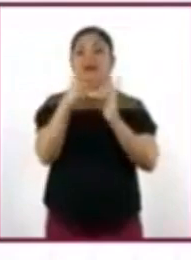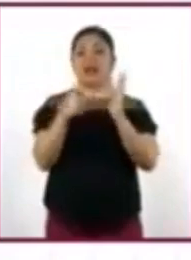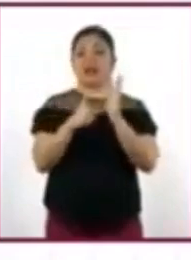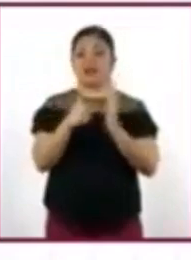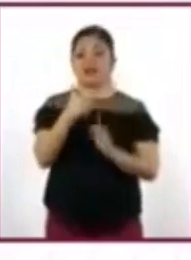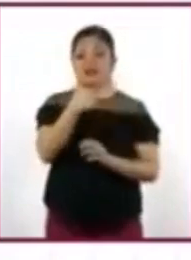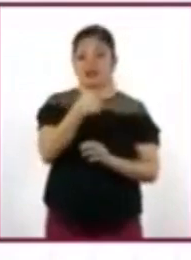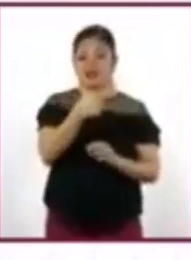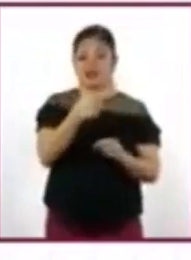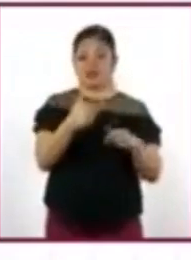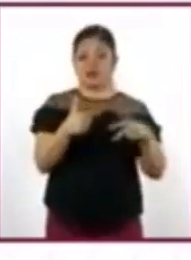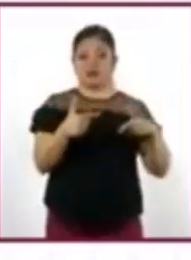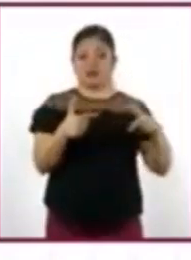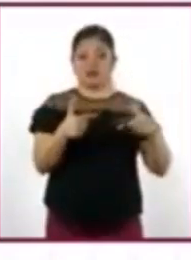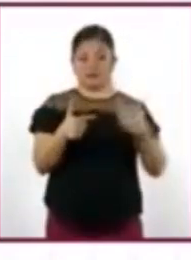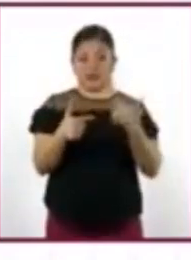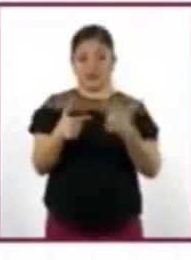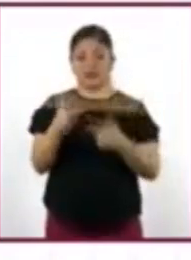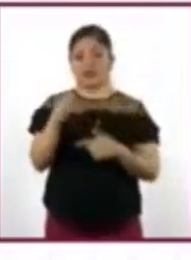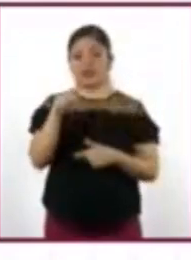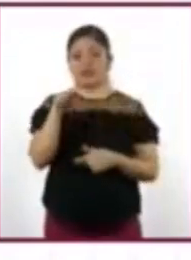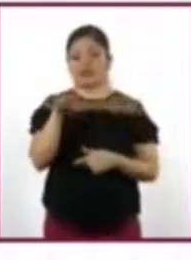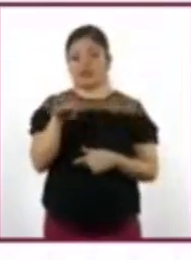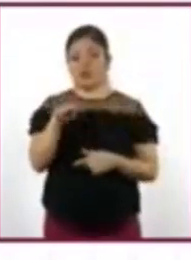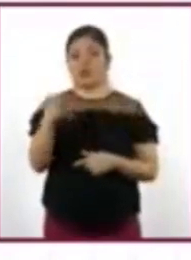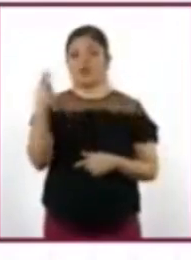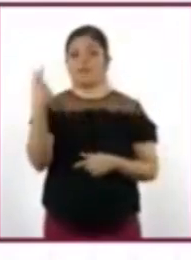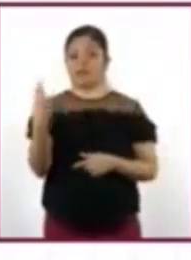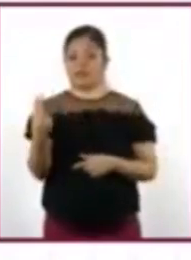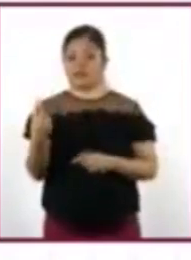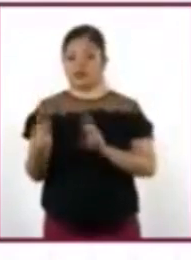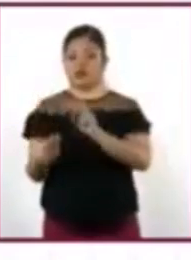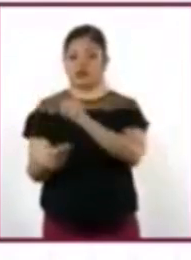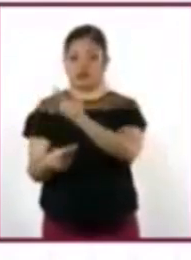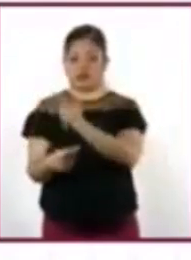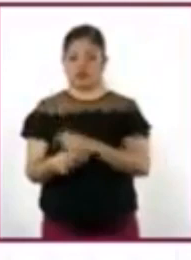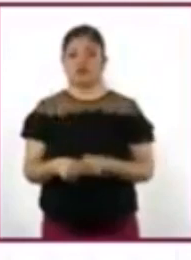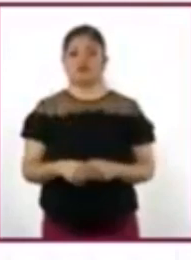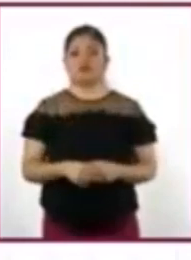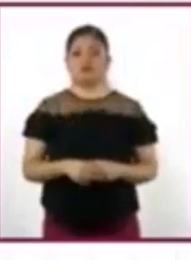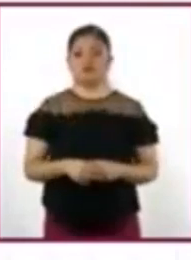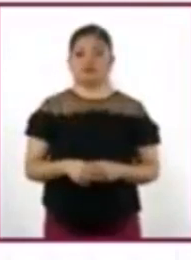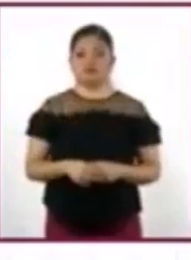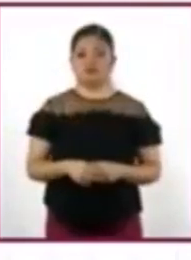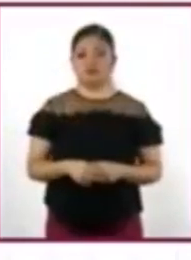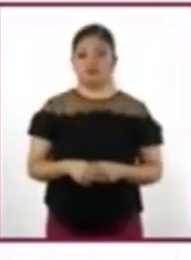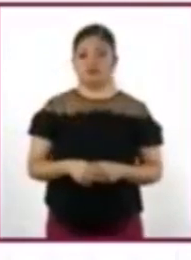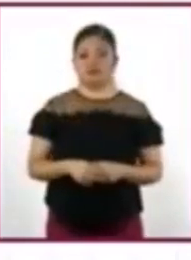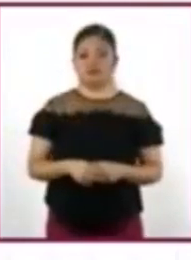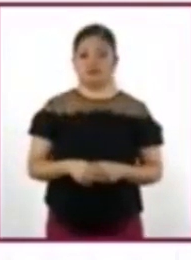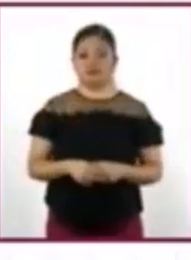7, 13, 19, 25, 31.